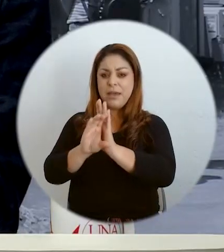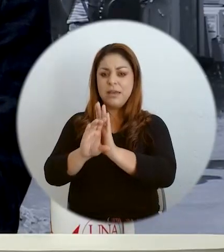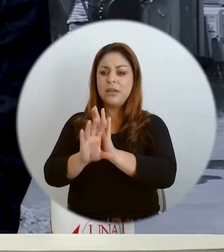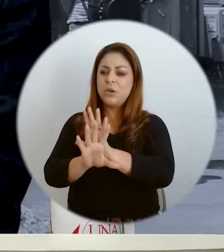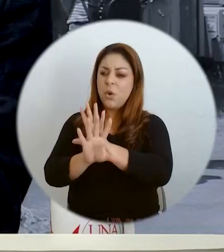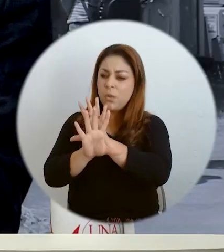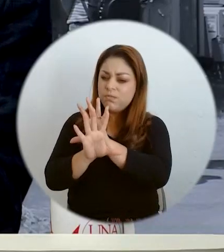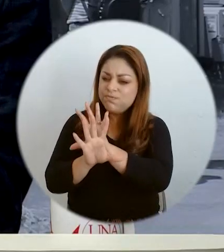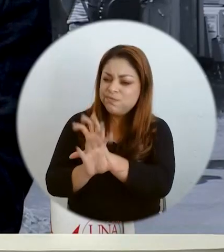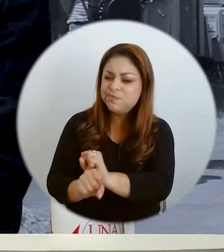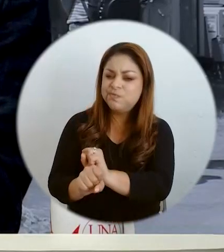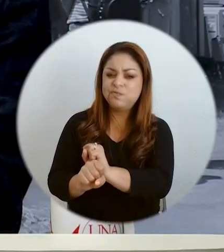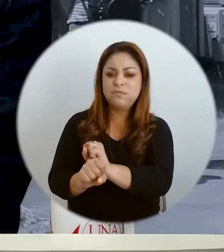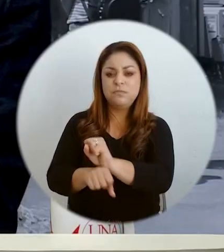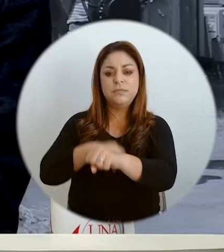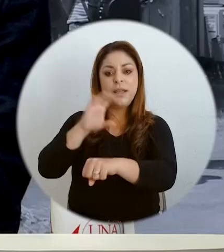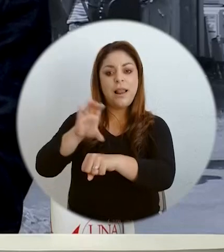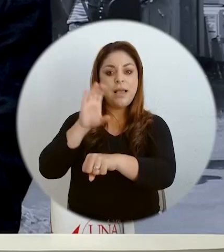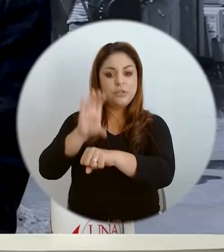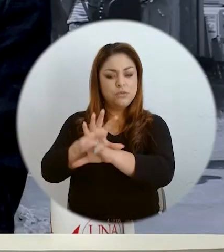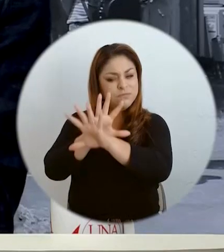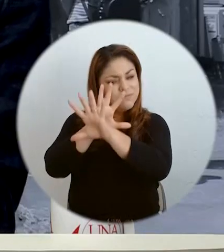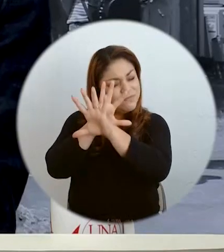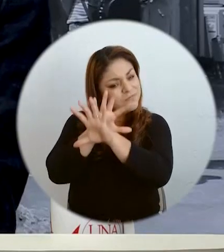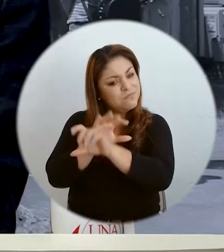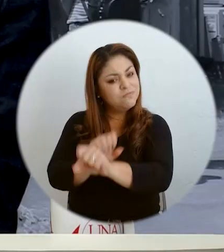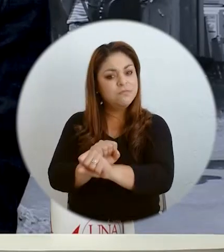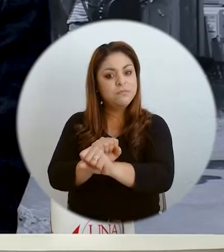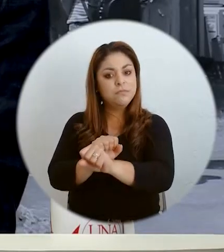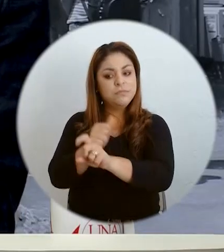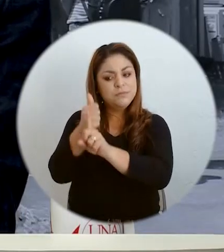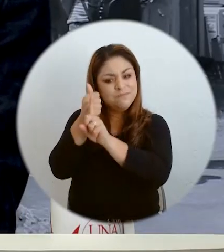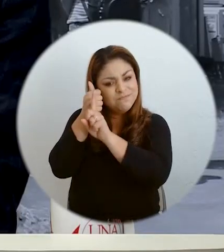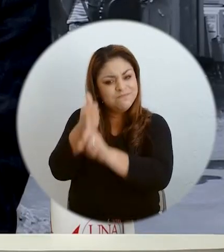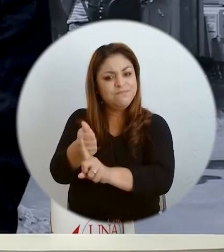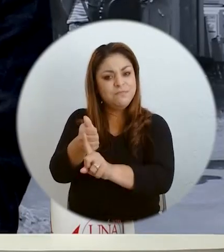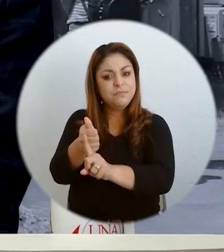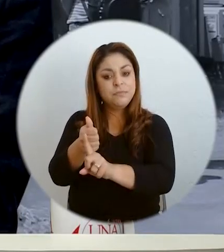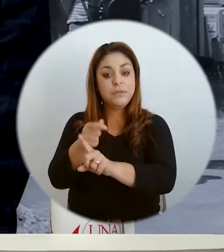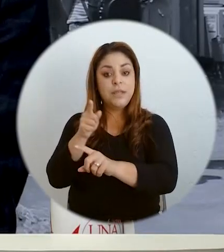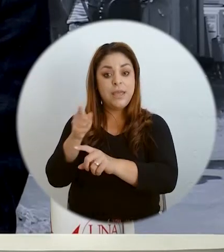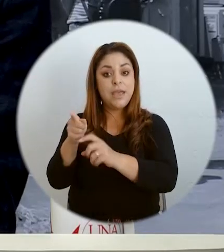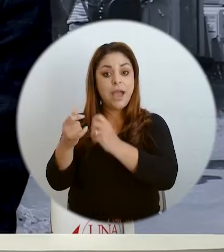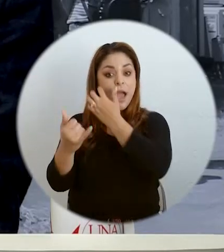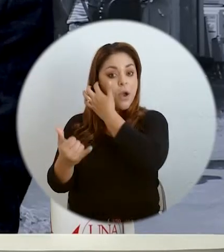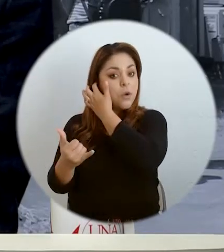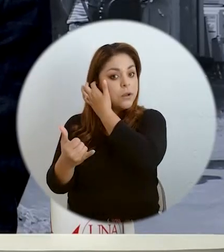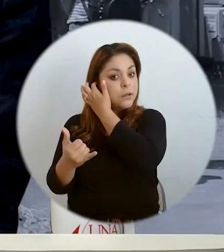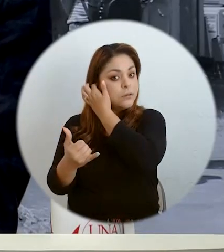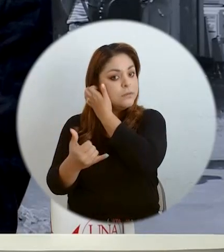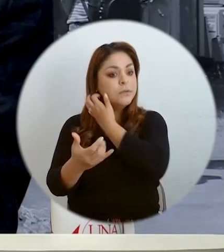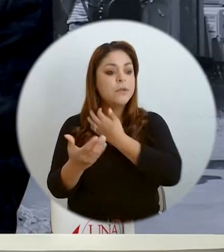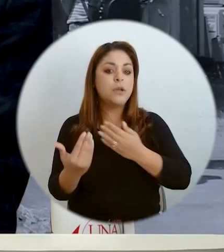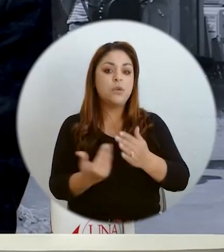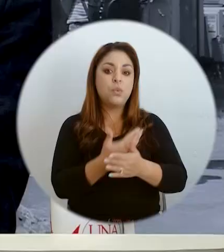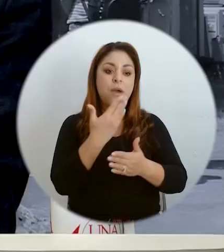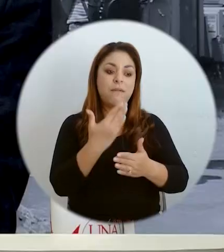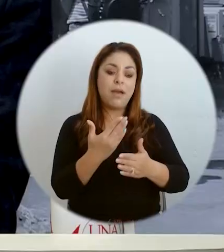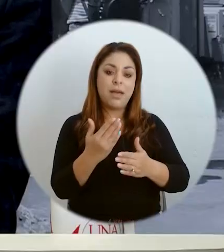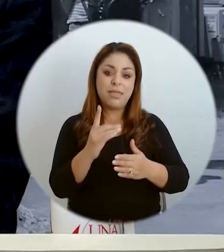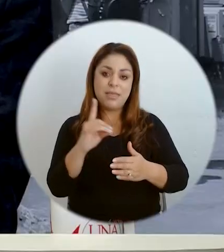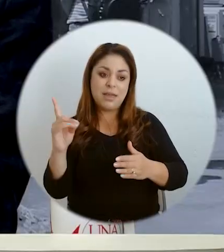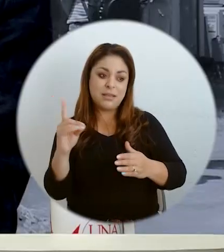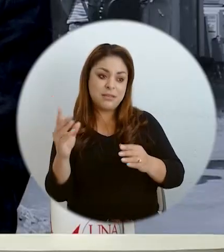esa imagen del conservador puede describir el conservador clásico, pero estos neoconservadores o nueva